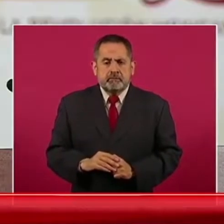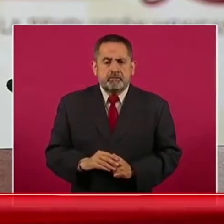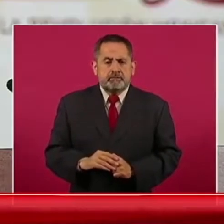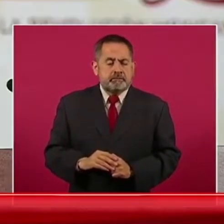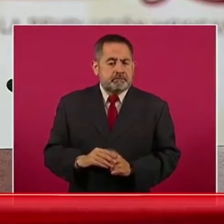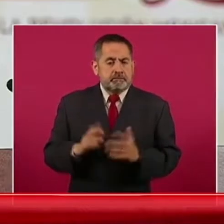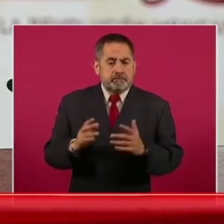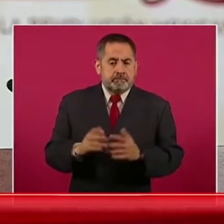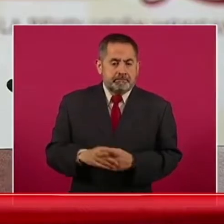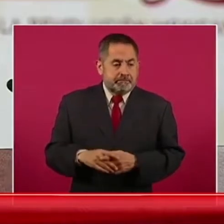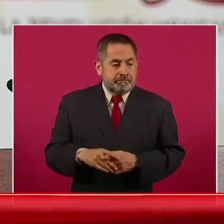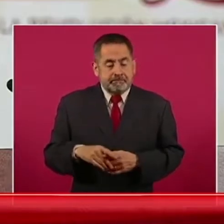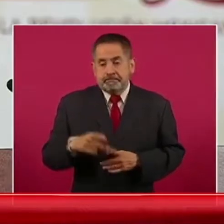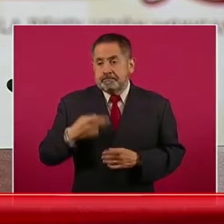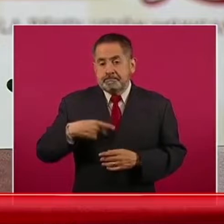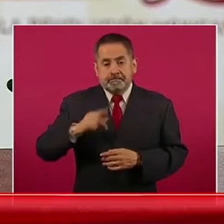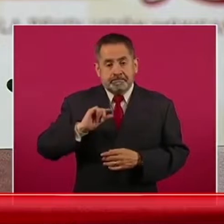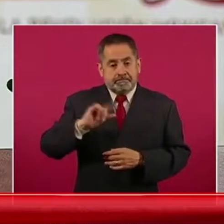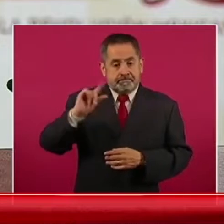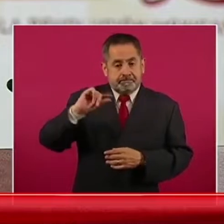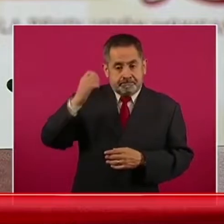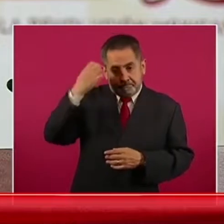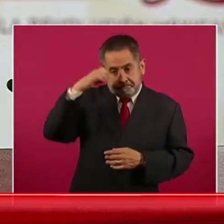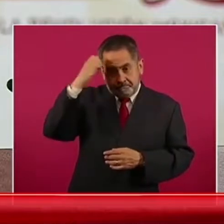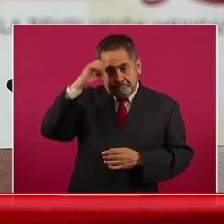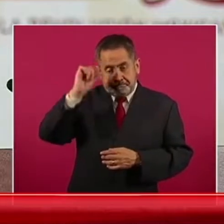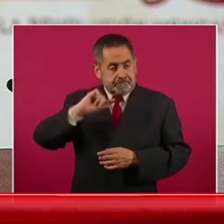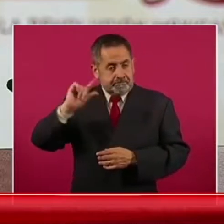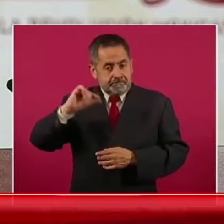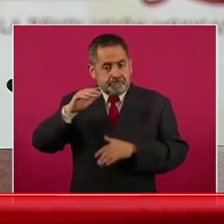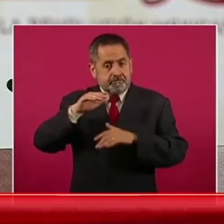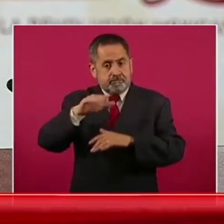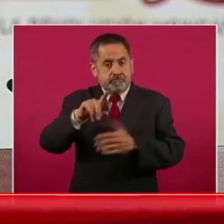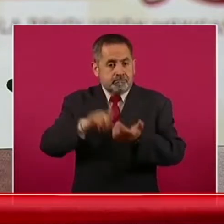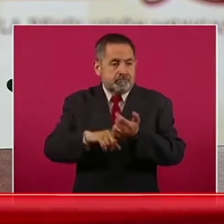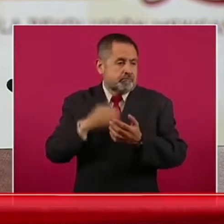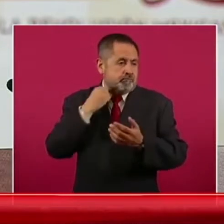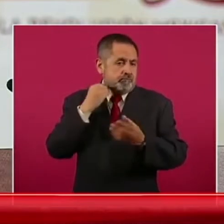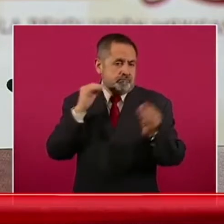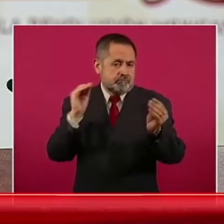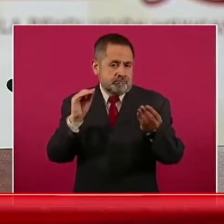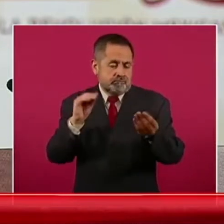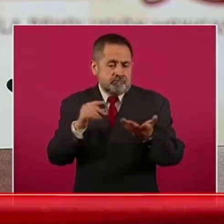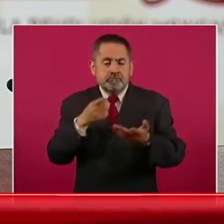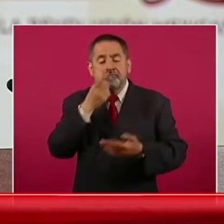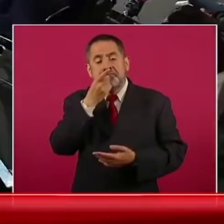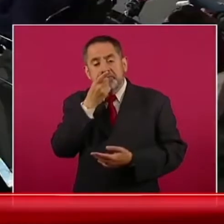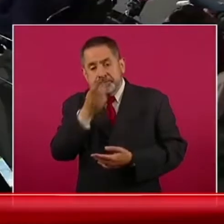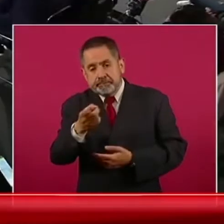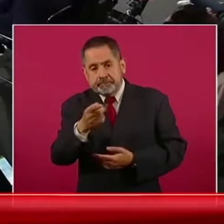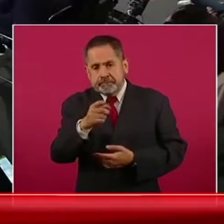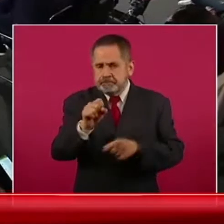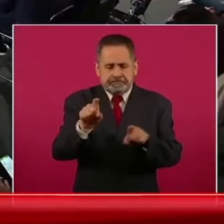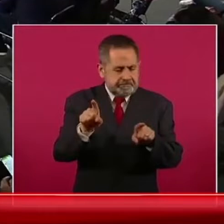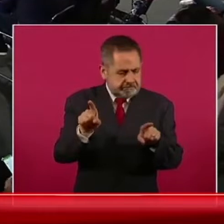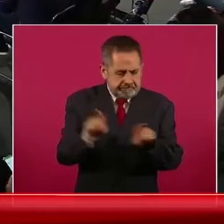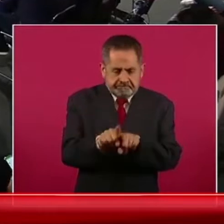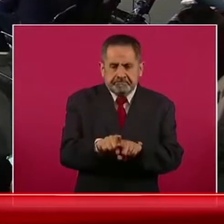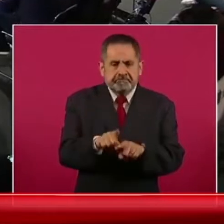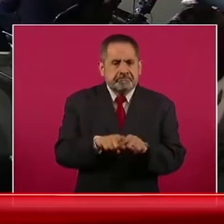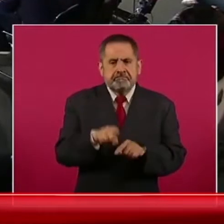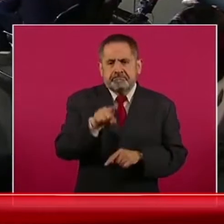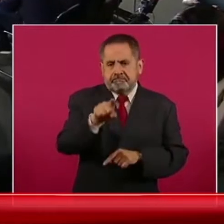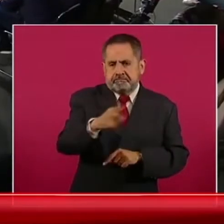ahora sí, especialistas en derecho sostienen lo mismo que estás